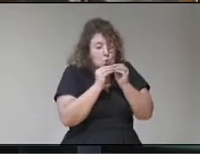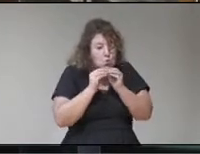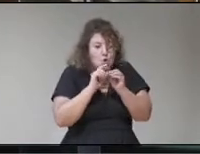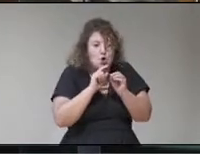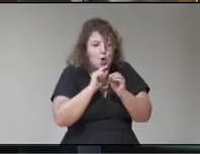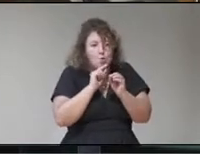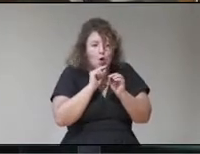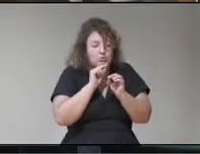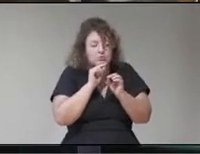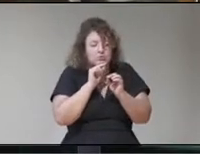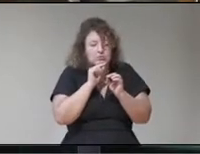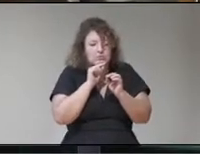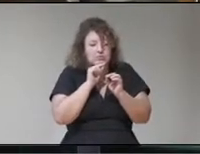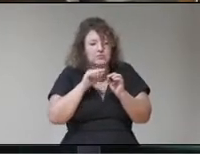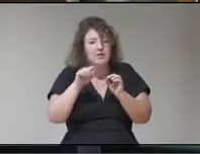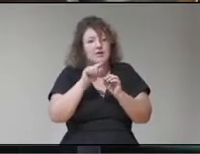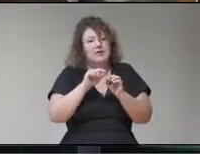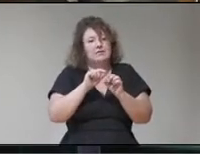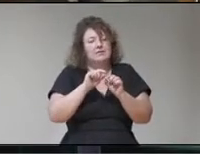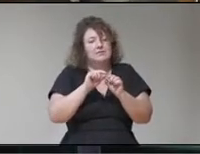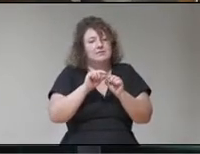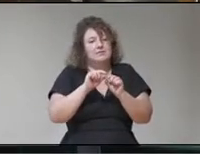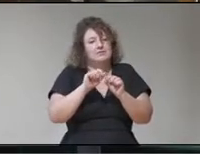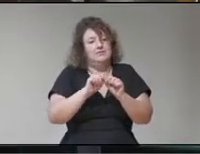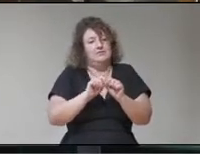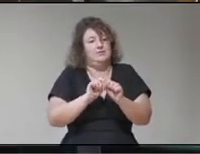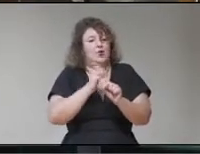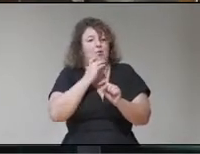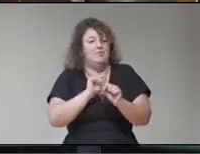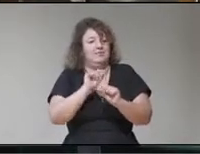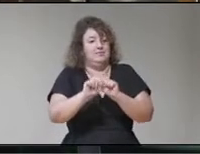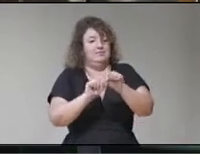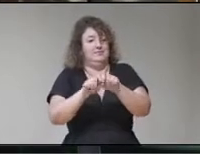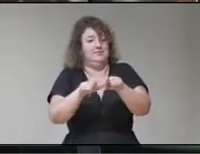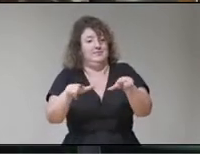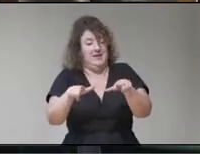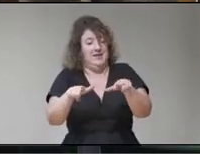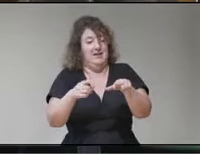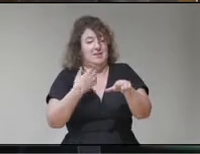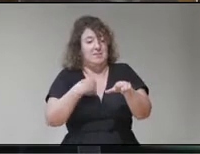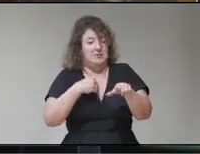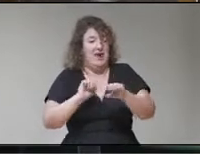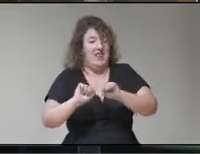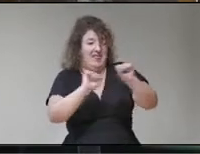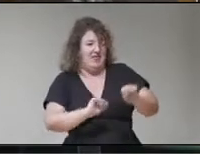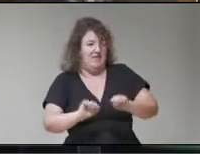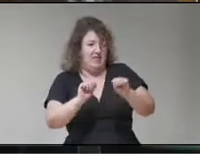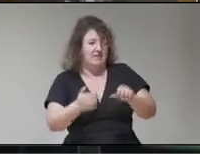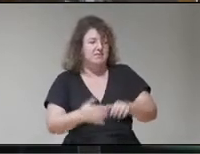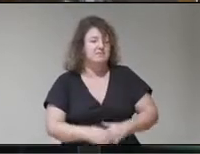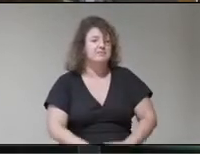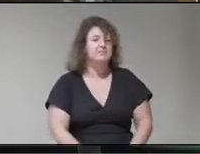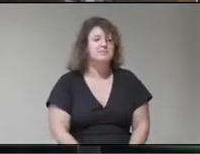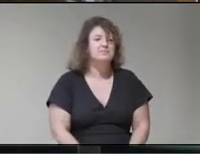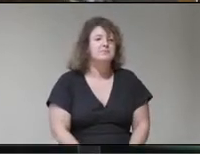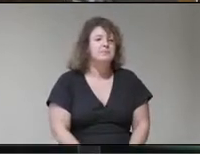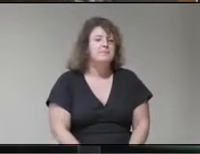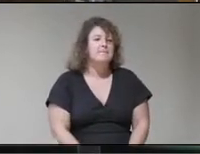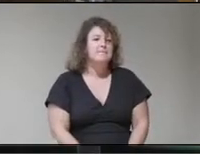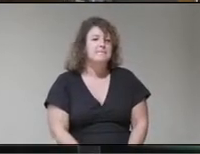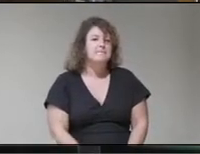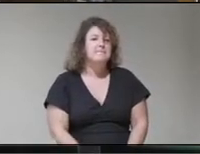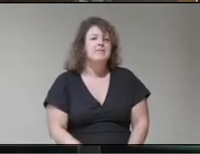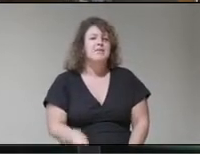en vena el agente antimicrobiano que el agente de la microbiota produce. Bien, y luego tenemos lo que llamamos